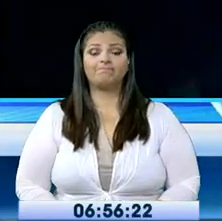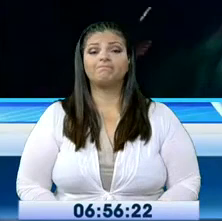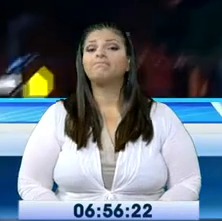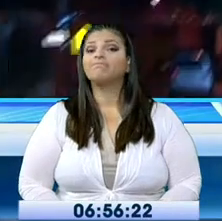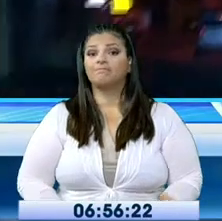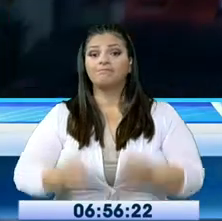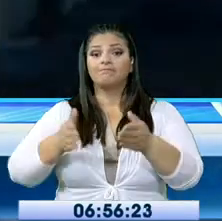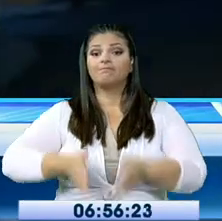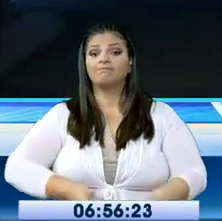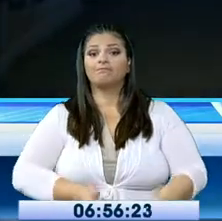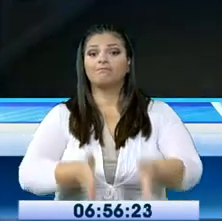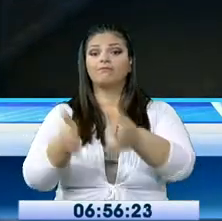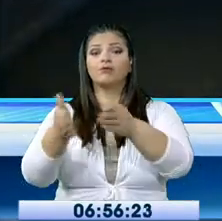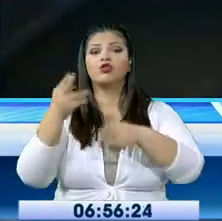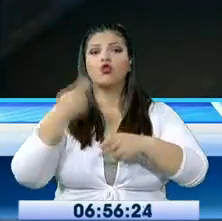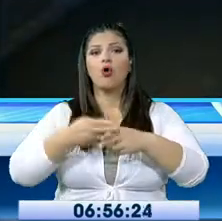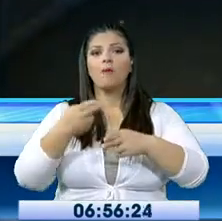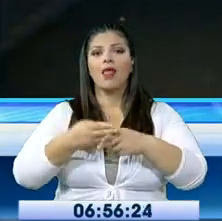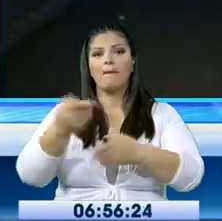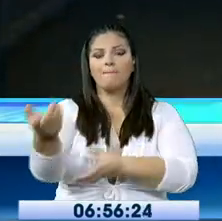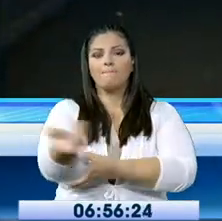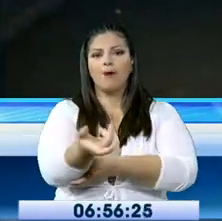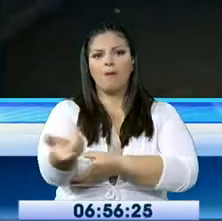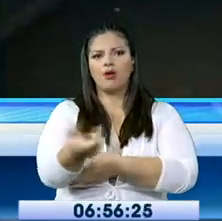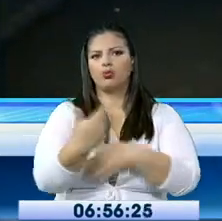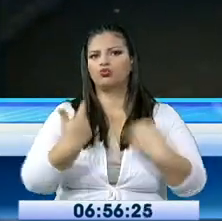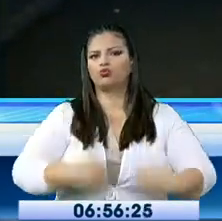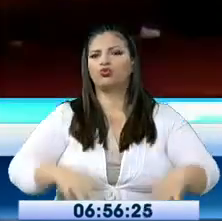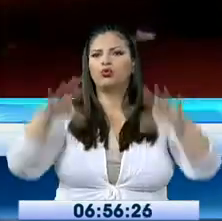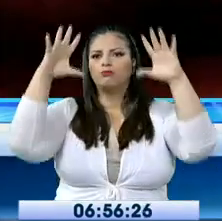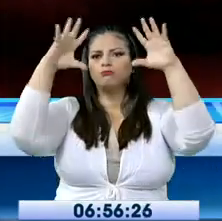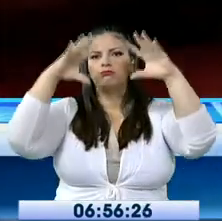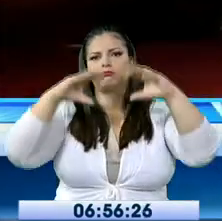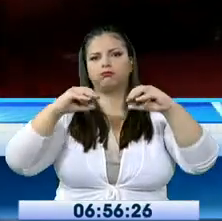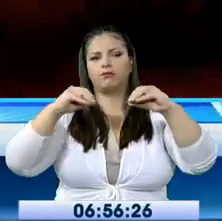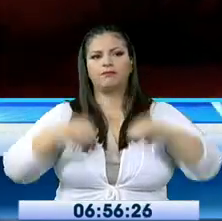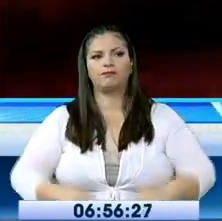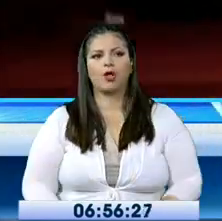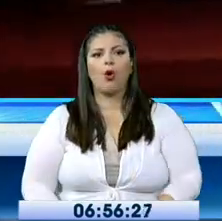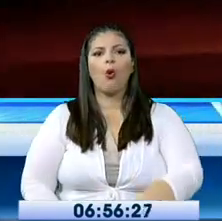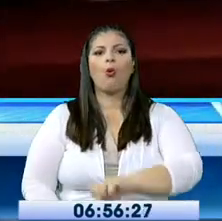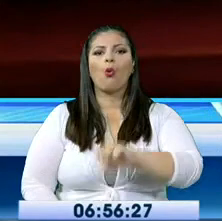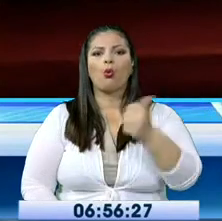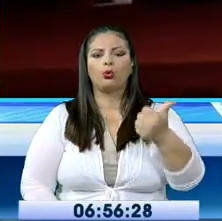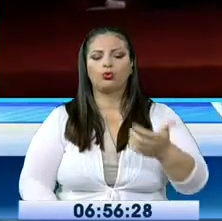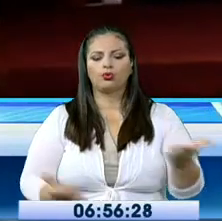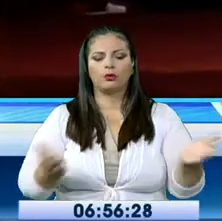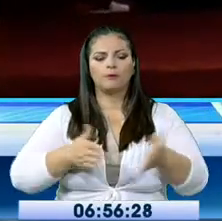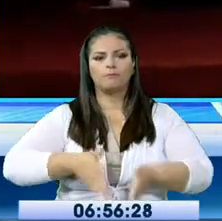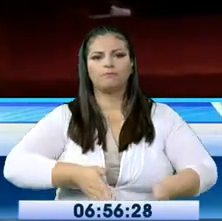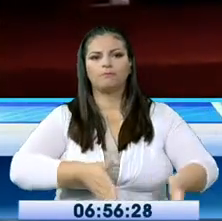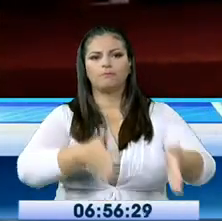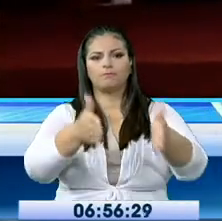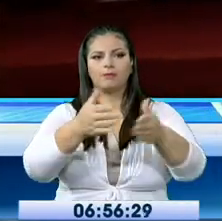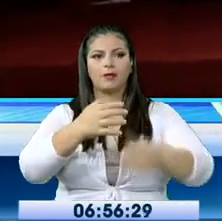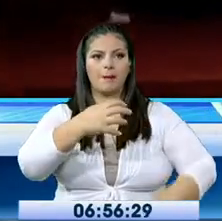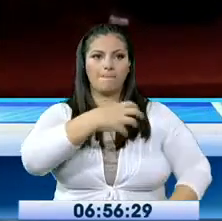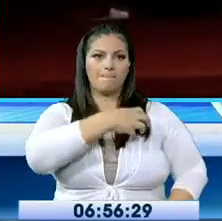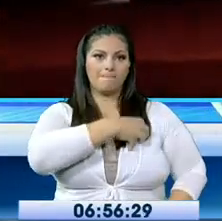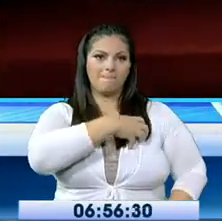lobo, apagada. Hay un tramo de la avenida Barcelona y precisamente también, frente también,